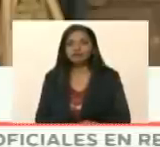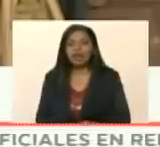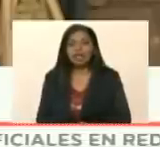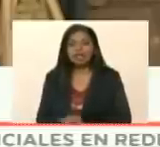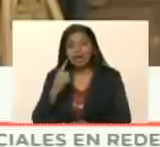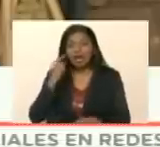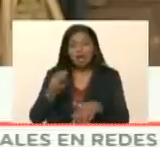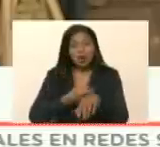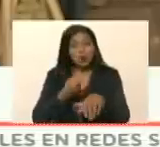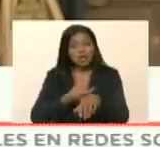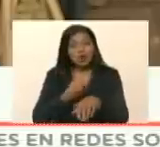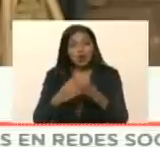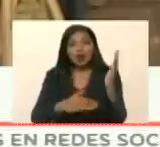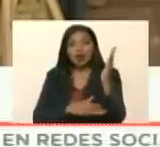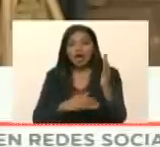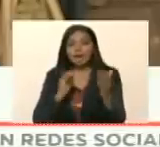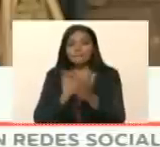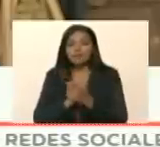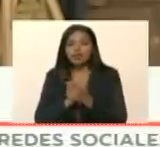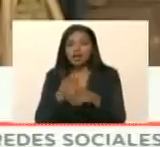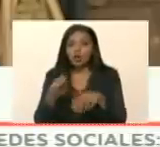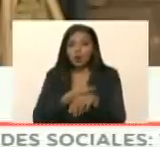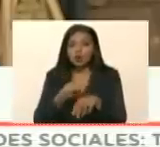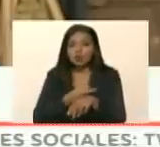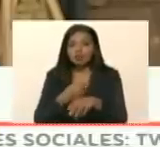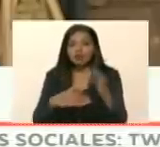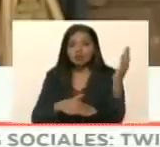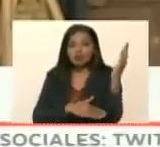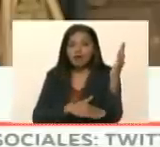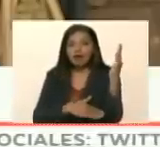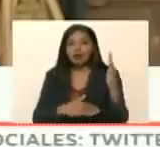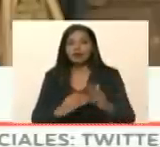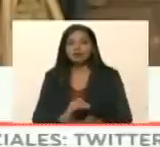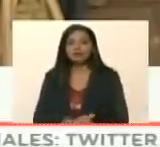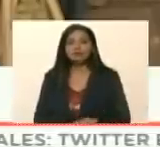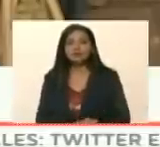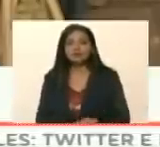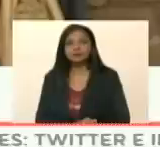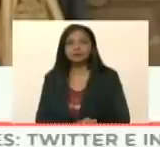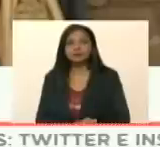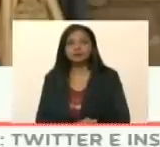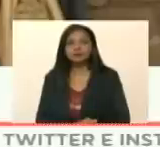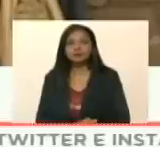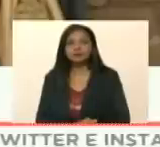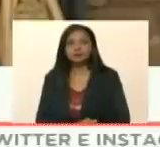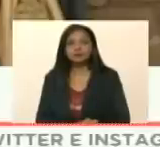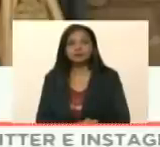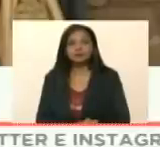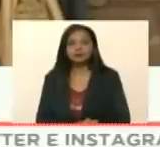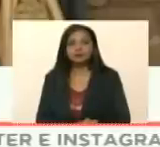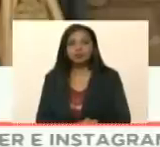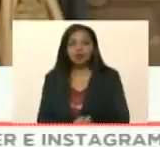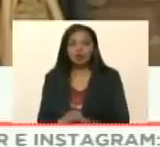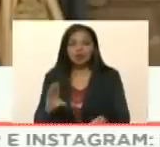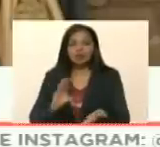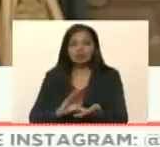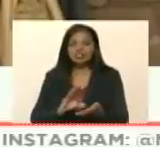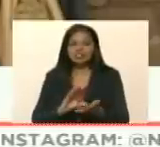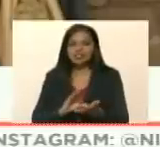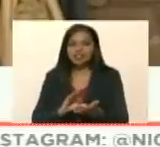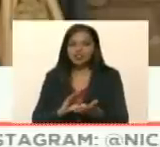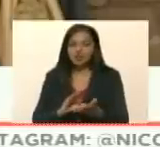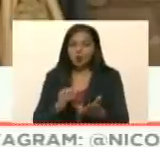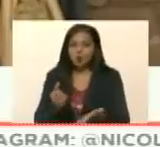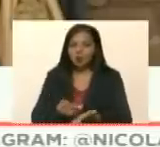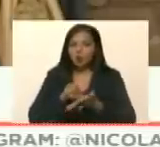jefa, querida compañera gobernadora del estado Lara, Carmen Teresa Meléndez Rivas, en el centro de